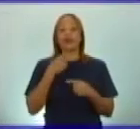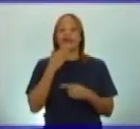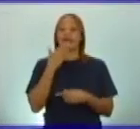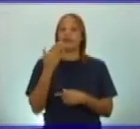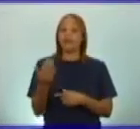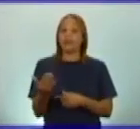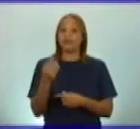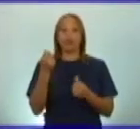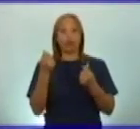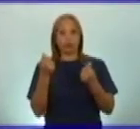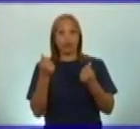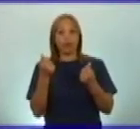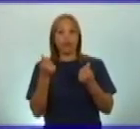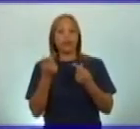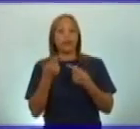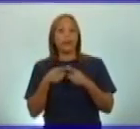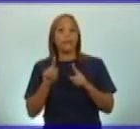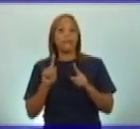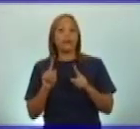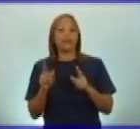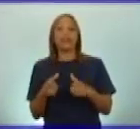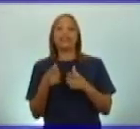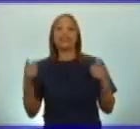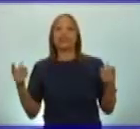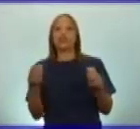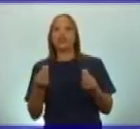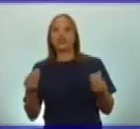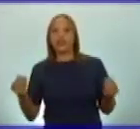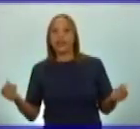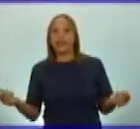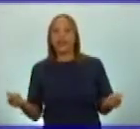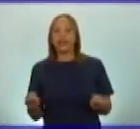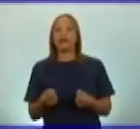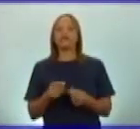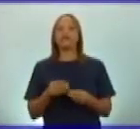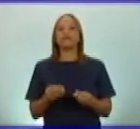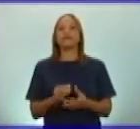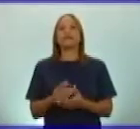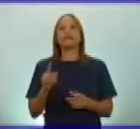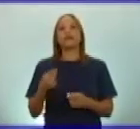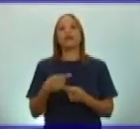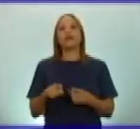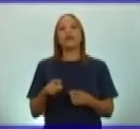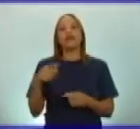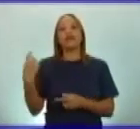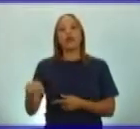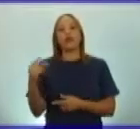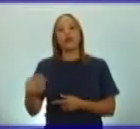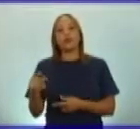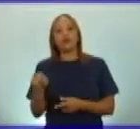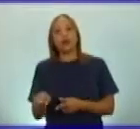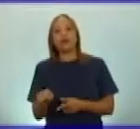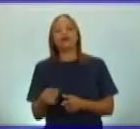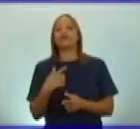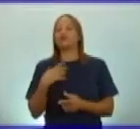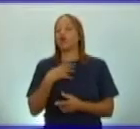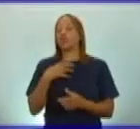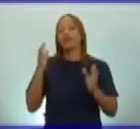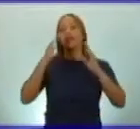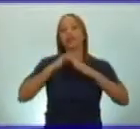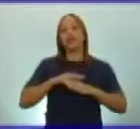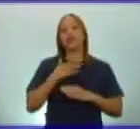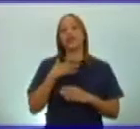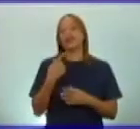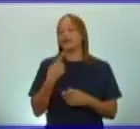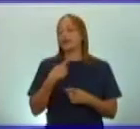beneficiados económicamente, incluso en extensiones de territorio de estos países, las masas explotadas trabajadoras seguían sin tener acceso a